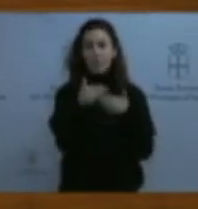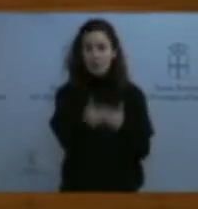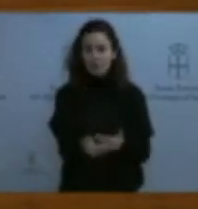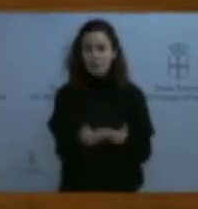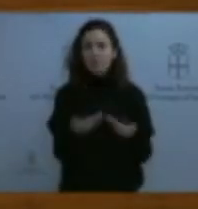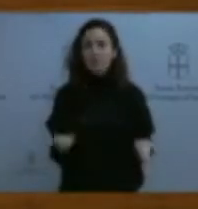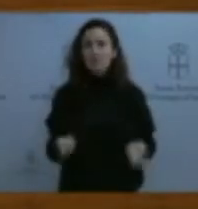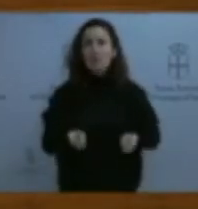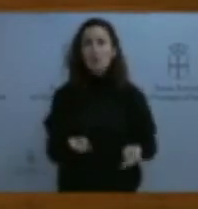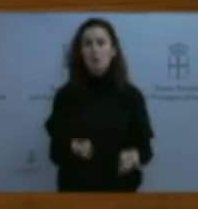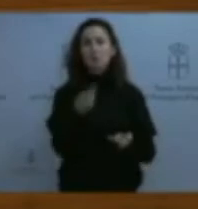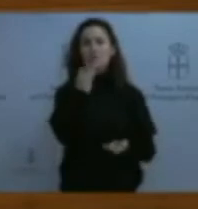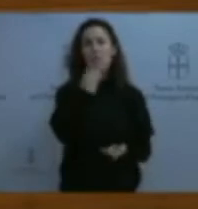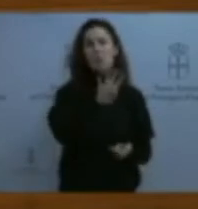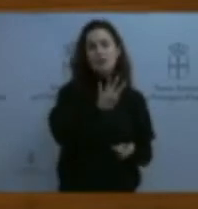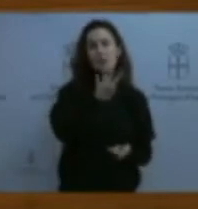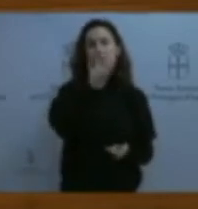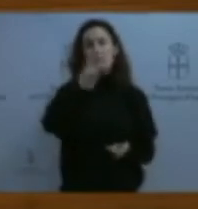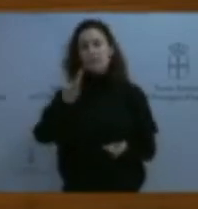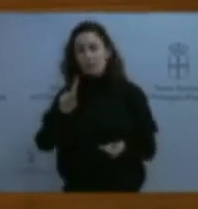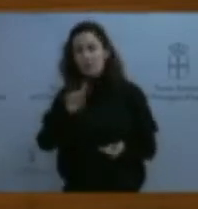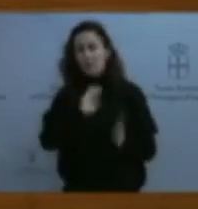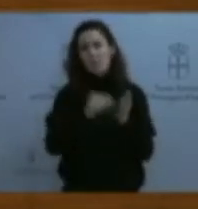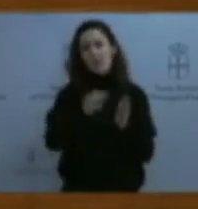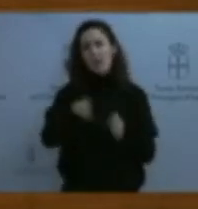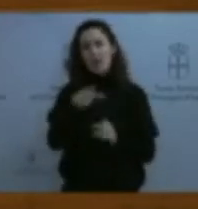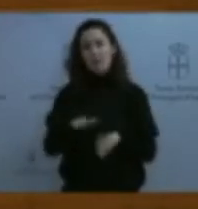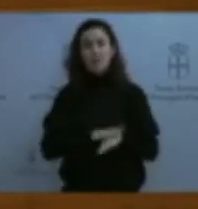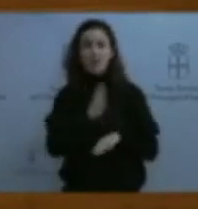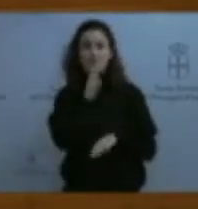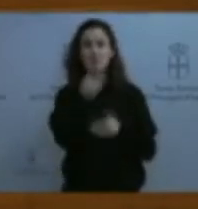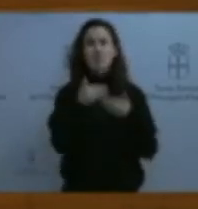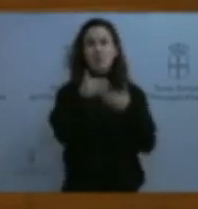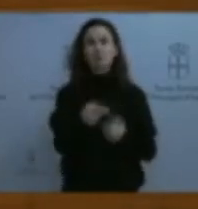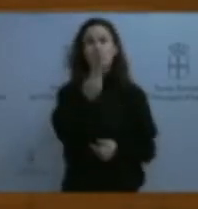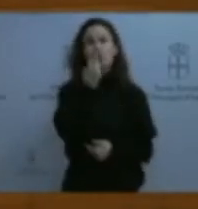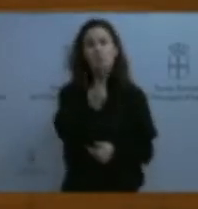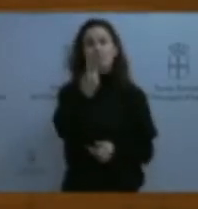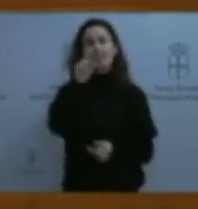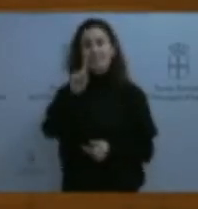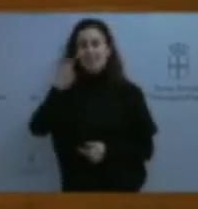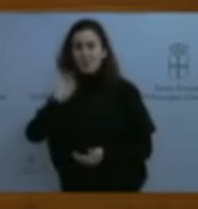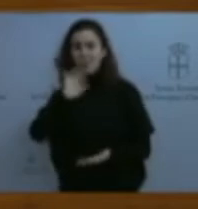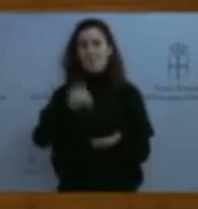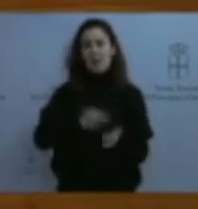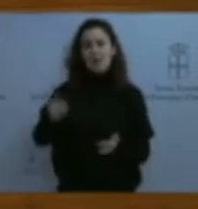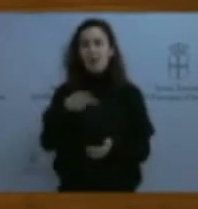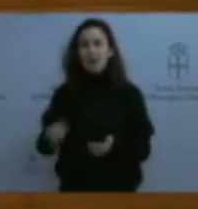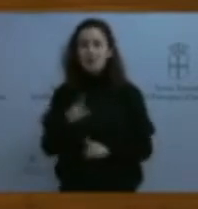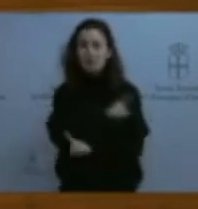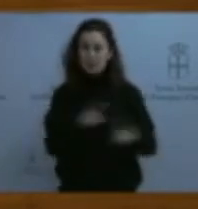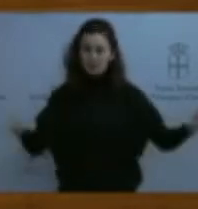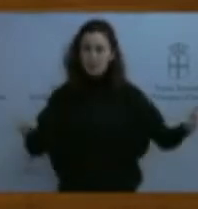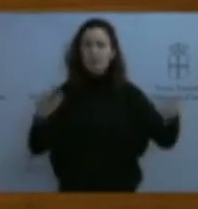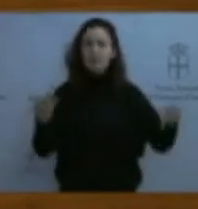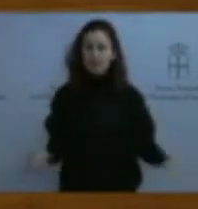que tiene un coste de 421.000 euros para esos 2 años, es decir, 210.000 euros por año, y el objeto de ese